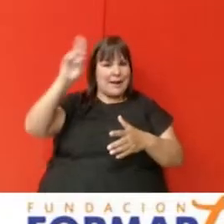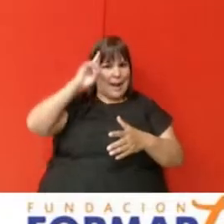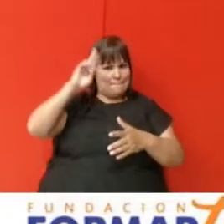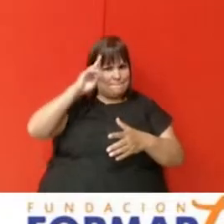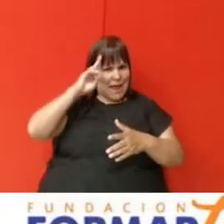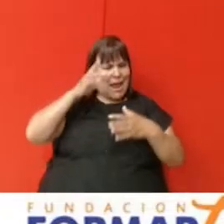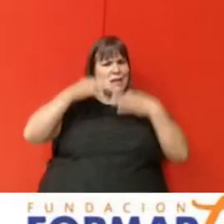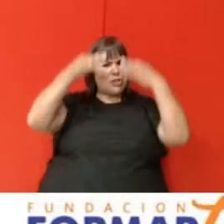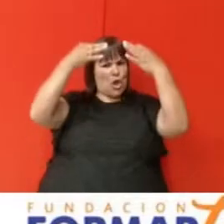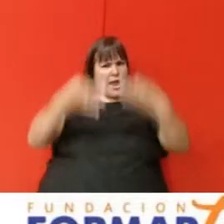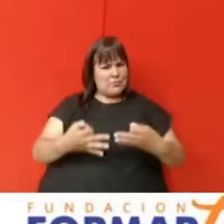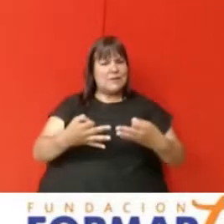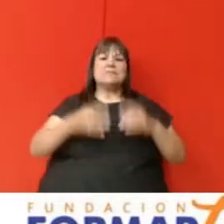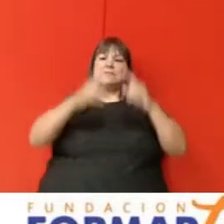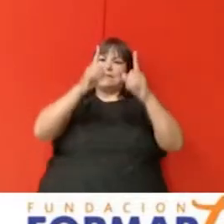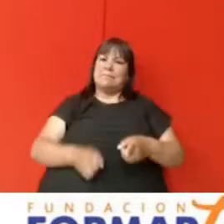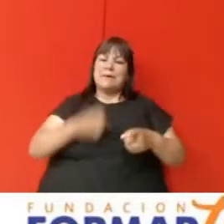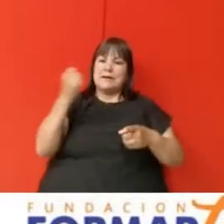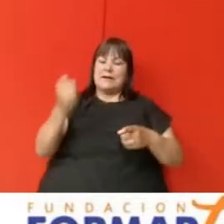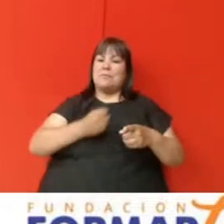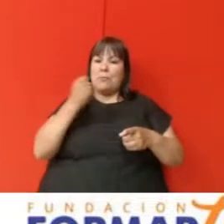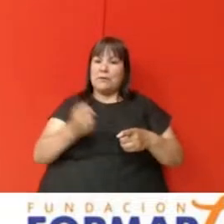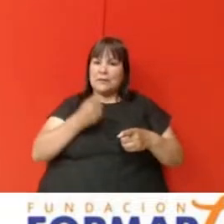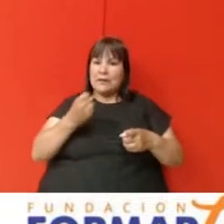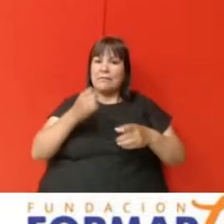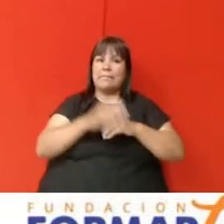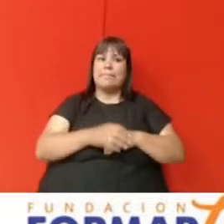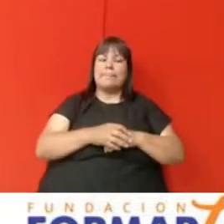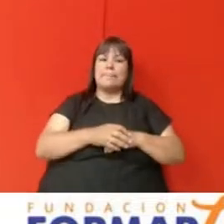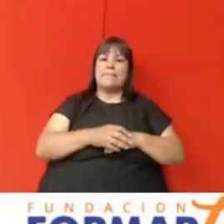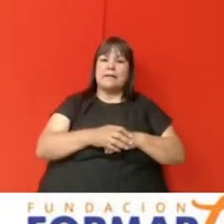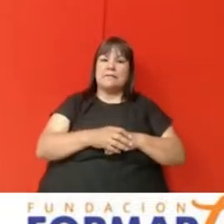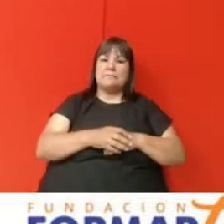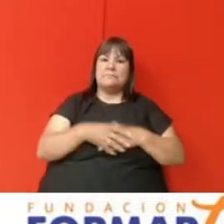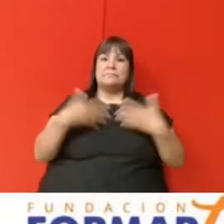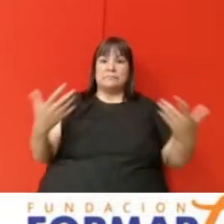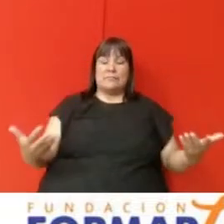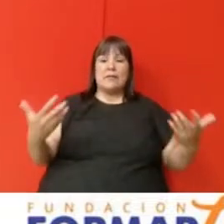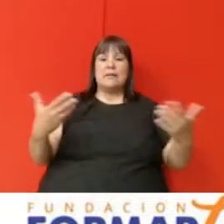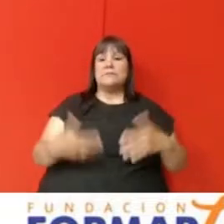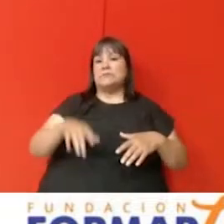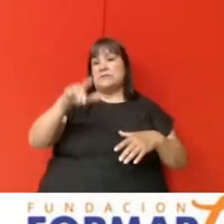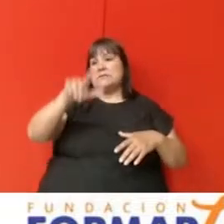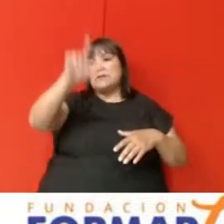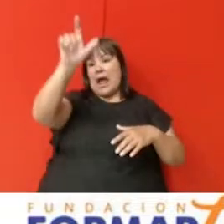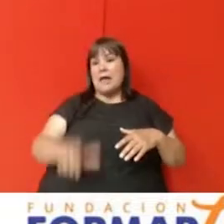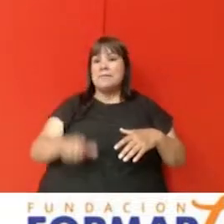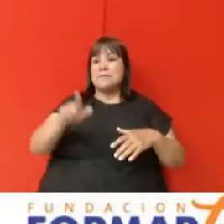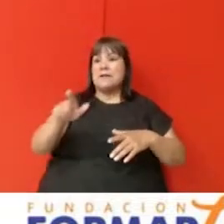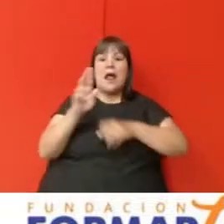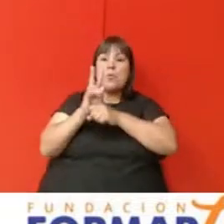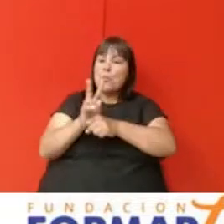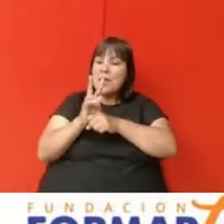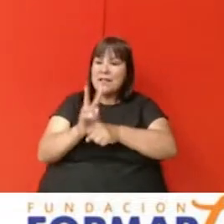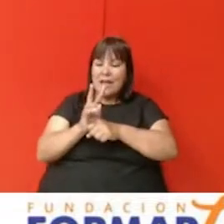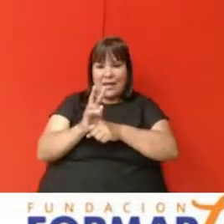lado, promoviendo el cuidado humano. Bueno, ¿qué es un poco el humanizar? La humanización de los cuidados de personas mayores. En este caso nos toca hablar de